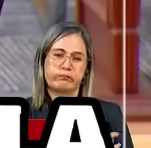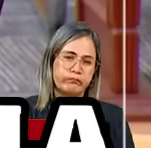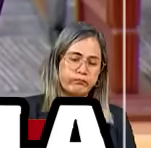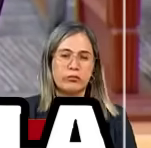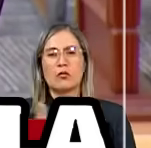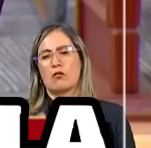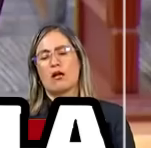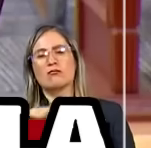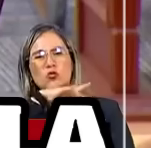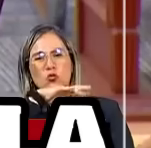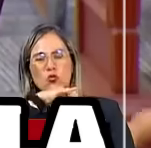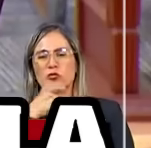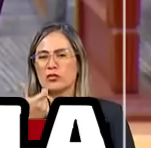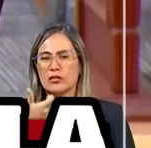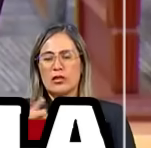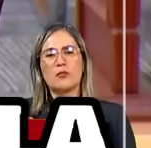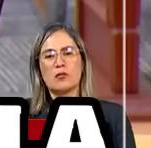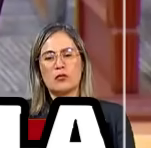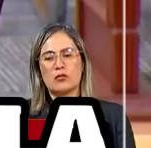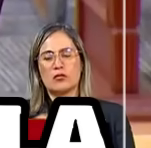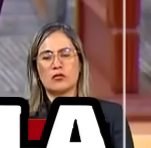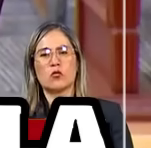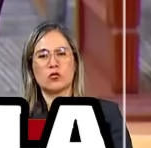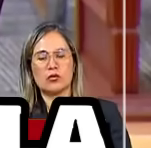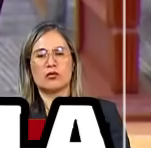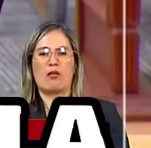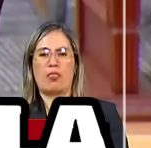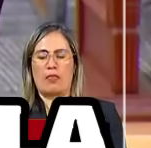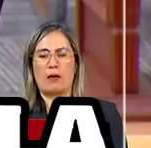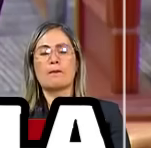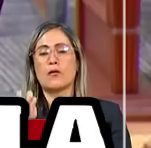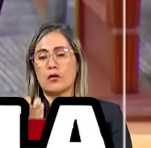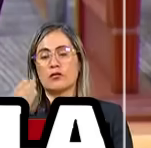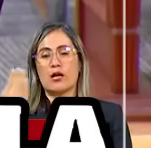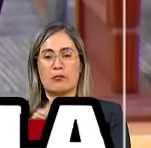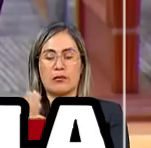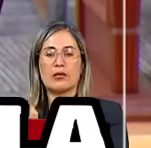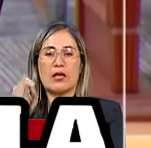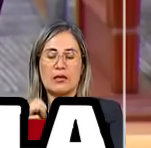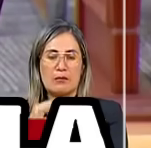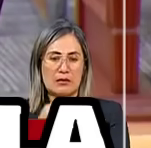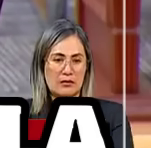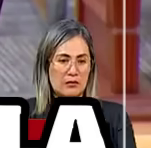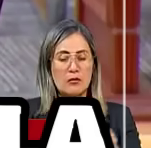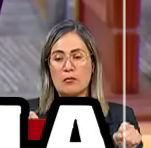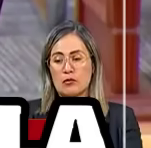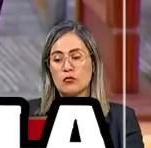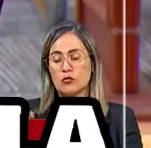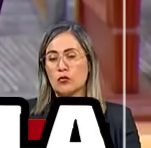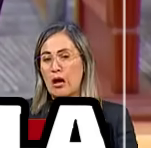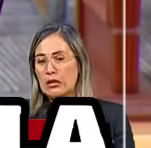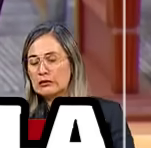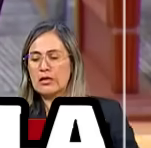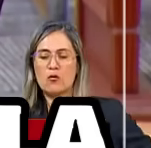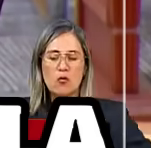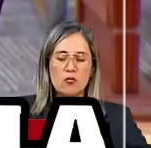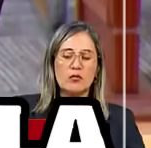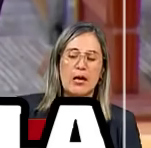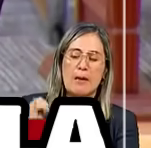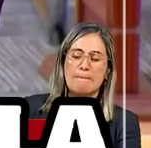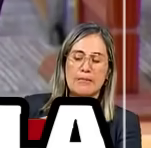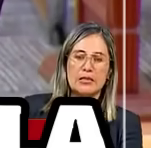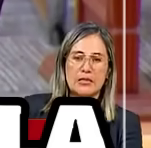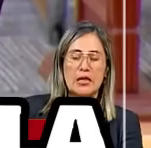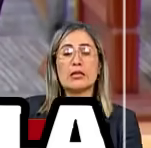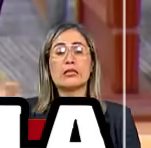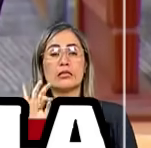procedencia ilícita y contra la Administración de Justicia, lo que ha derivado en la apertura de una carpeta de investigación y cuyas conductas continúan siendo investigadas. En ese sentido, se confirma